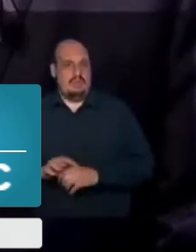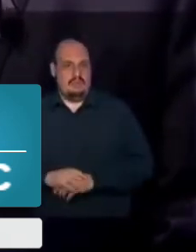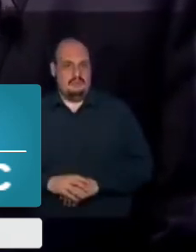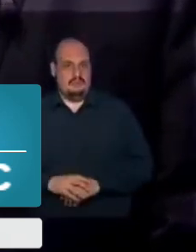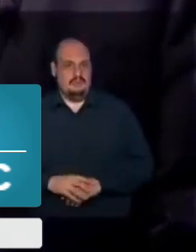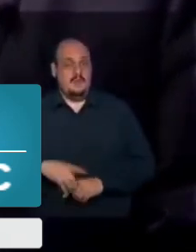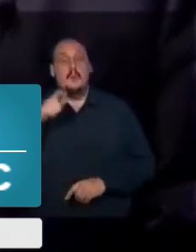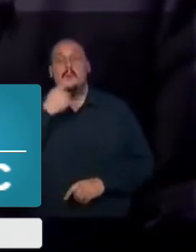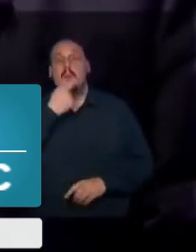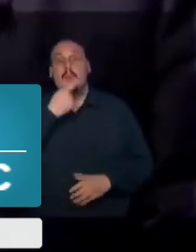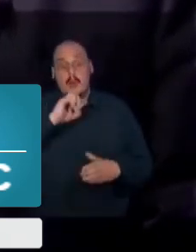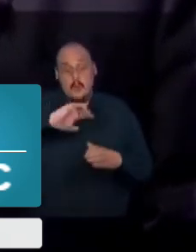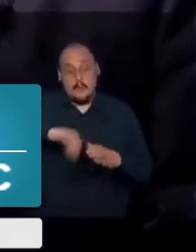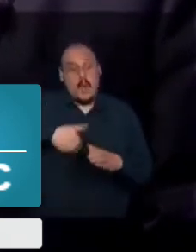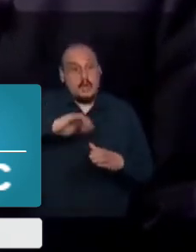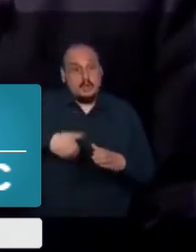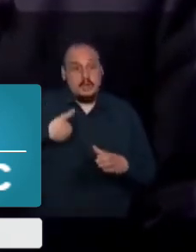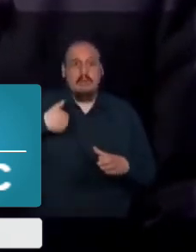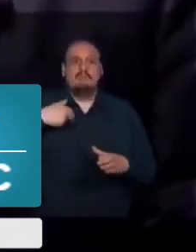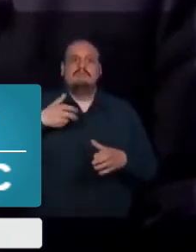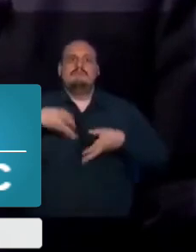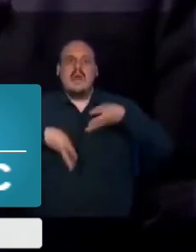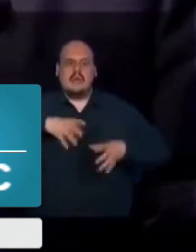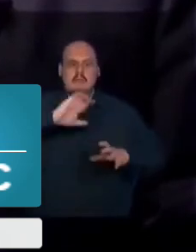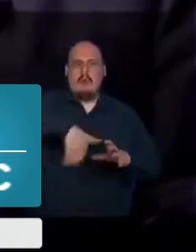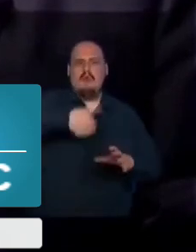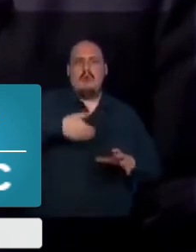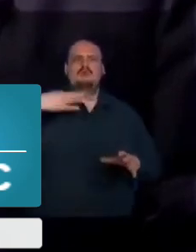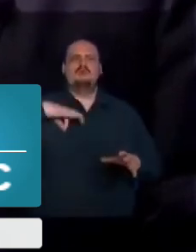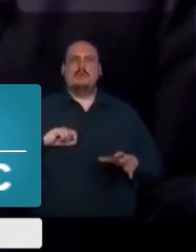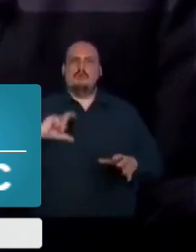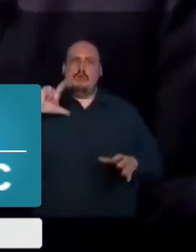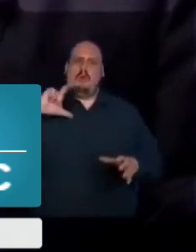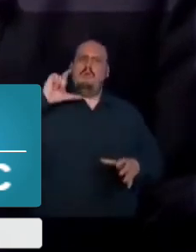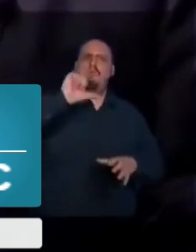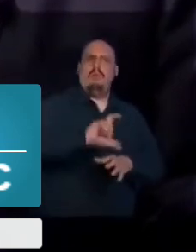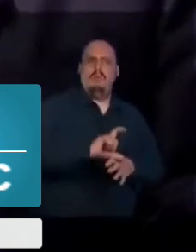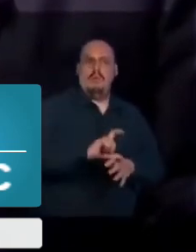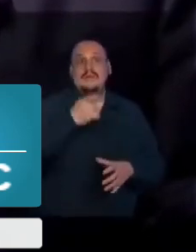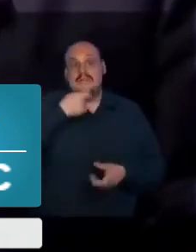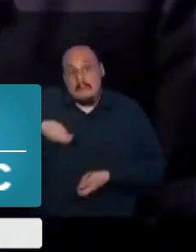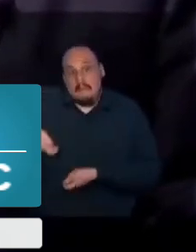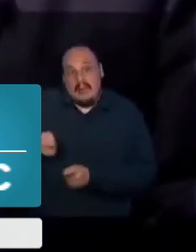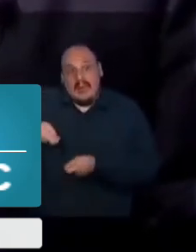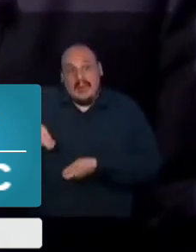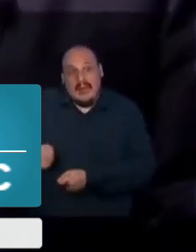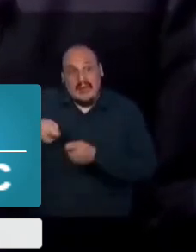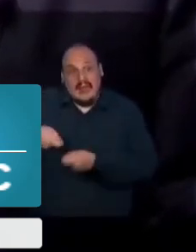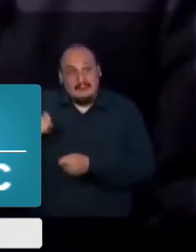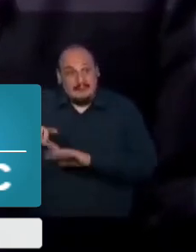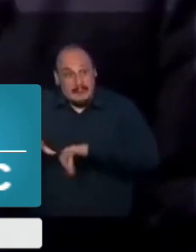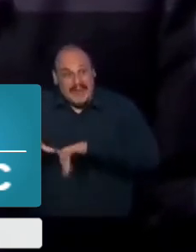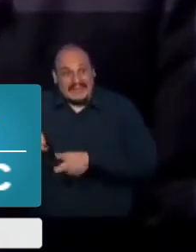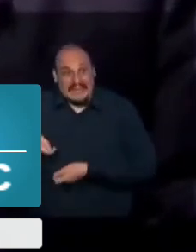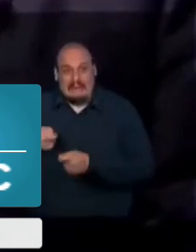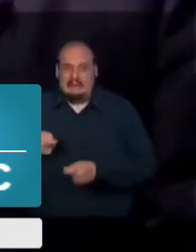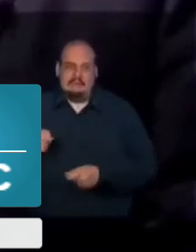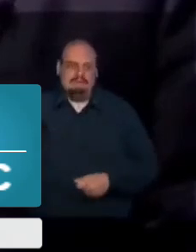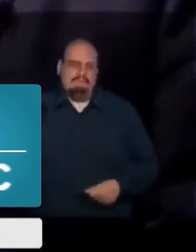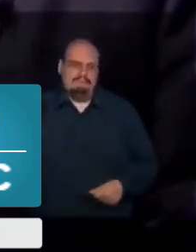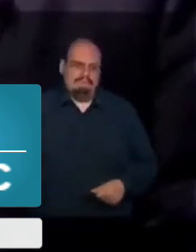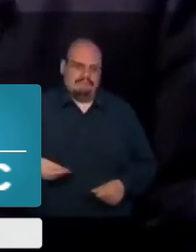que necesitaban más de 10,000 personas para tener los controles en los distintos eh centros educativos como para tener